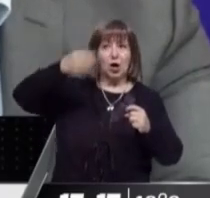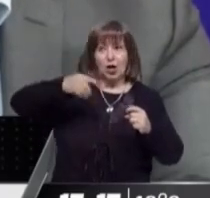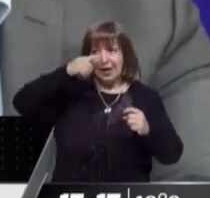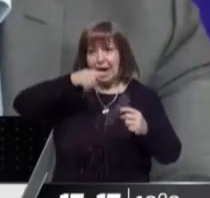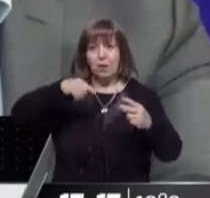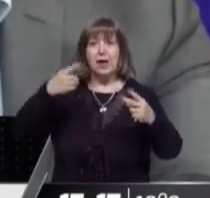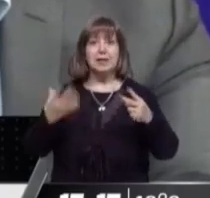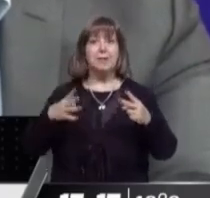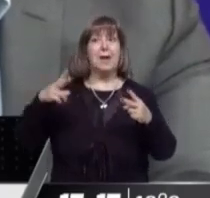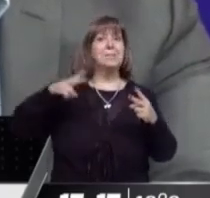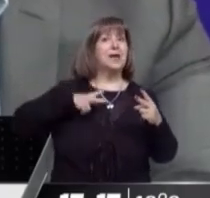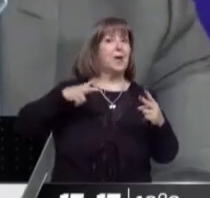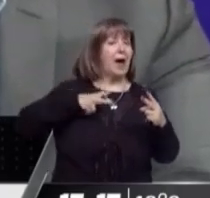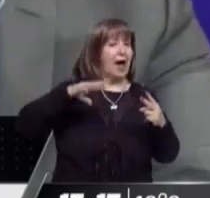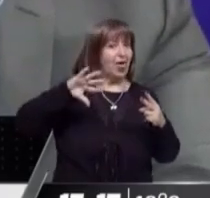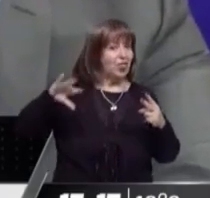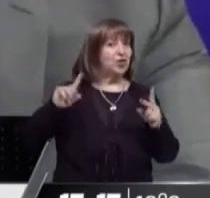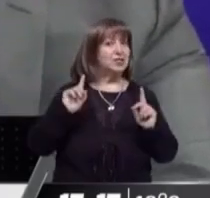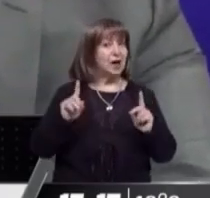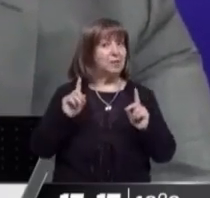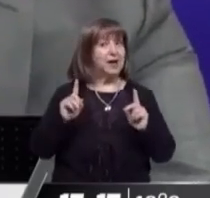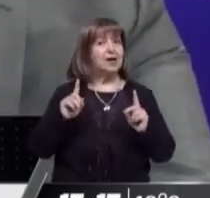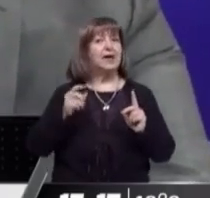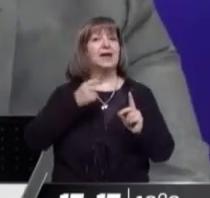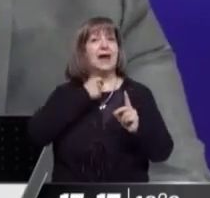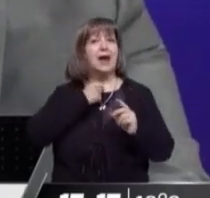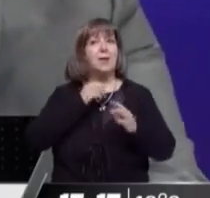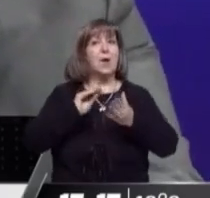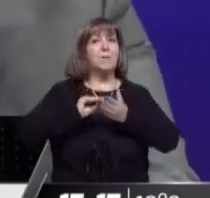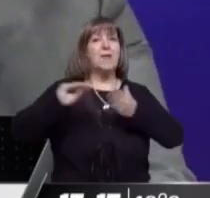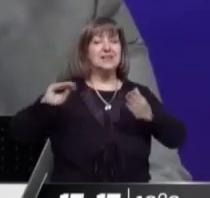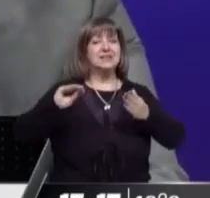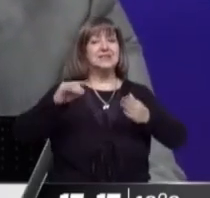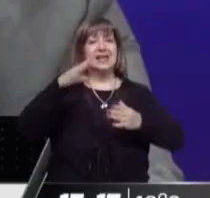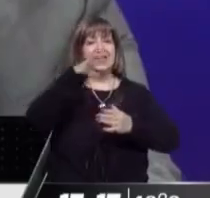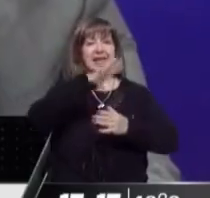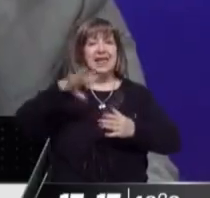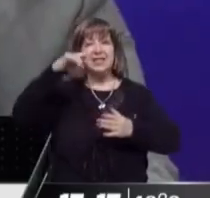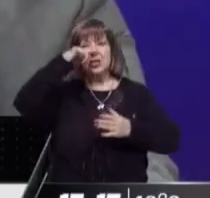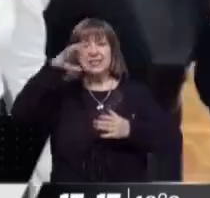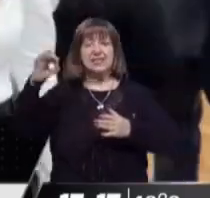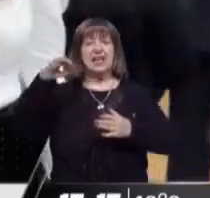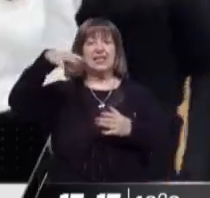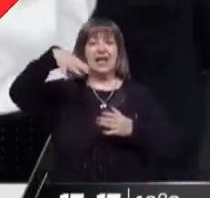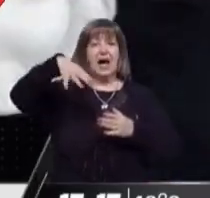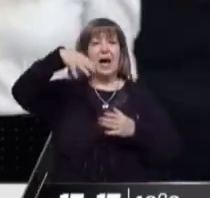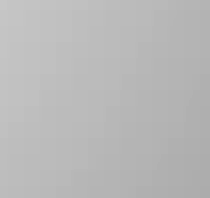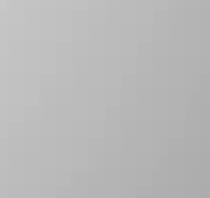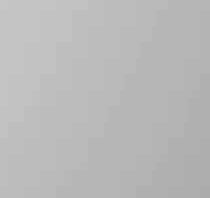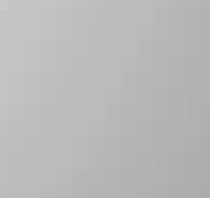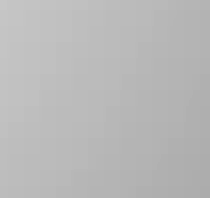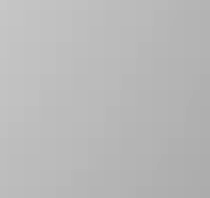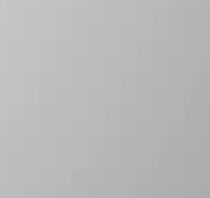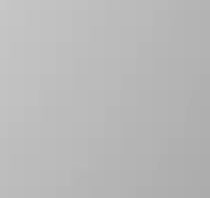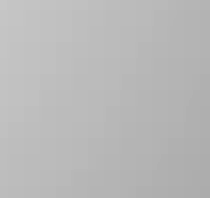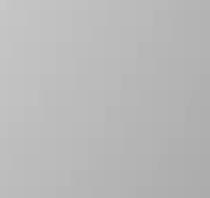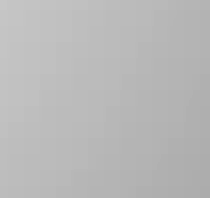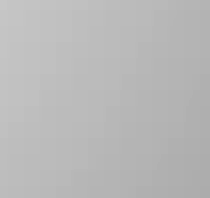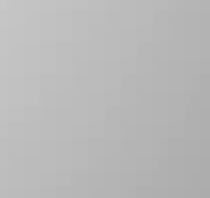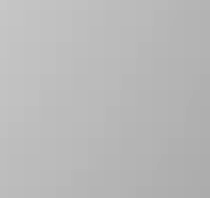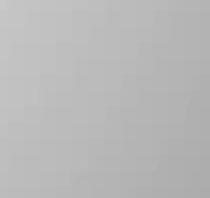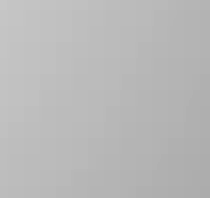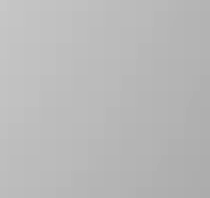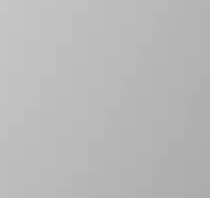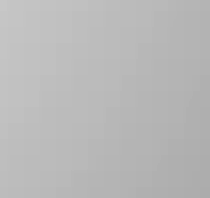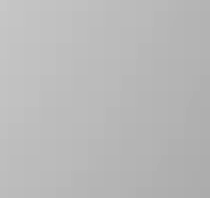otra inversión privada que hay asociada, vamos a estar ampliando en 570 megas las energías renovables de la provincia.